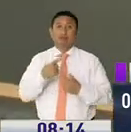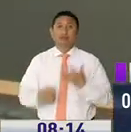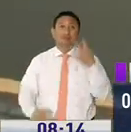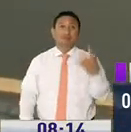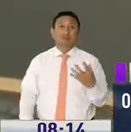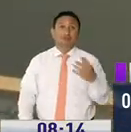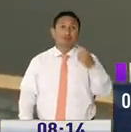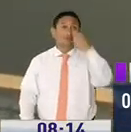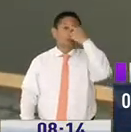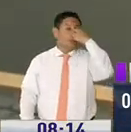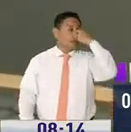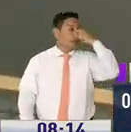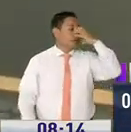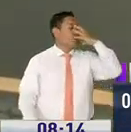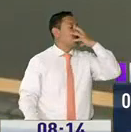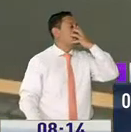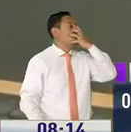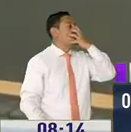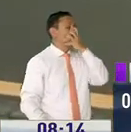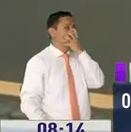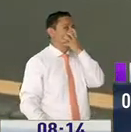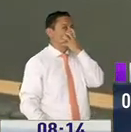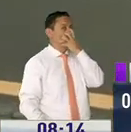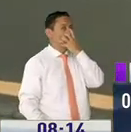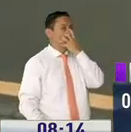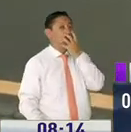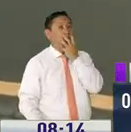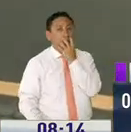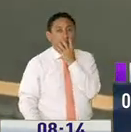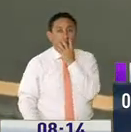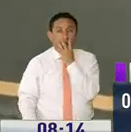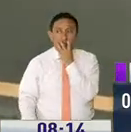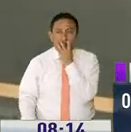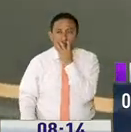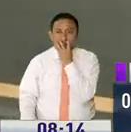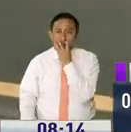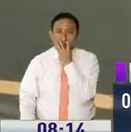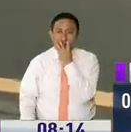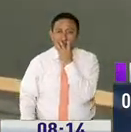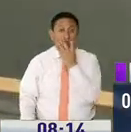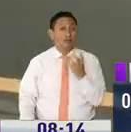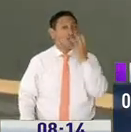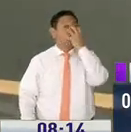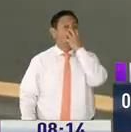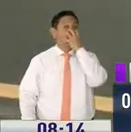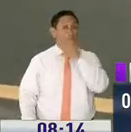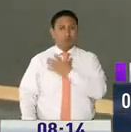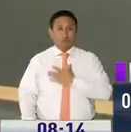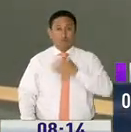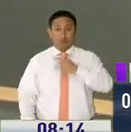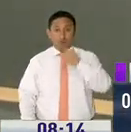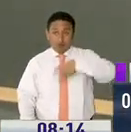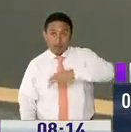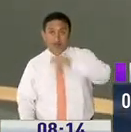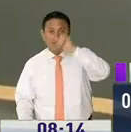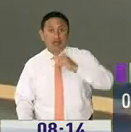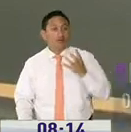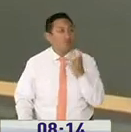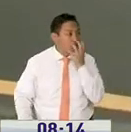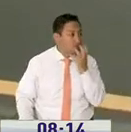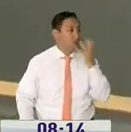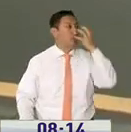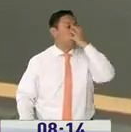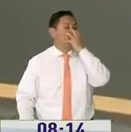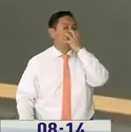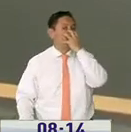que ir desde la nariz hacia la parte de abajo, no solamente la boca, porque si no, no sirve de nada. Por favor, las personas que vayan a salir, pónganse bien la mascarilla